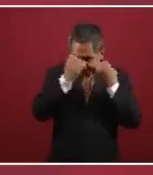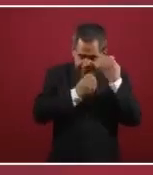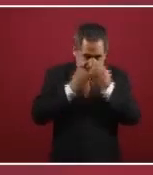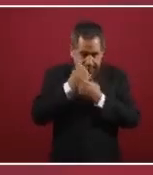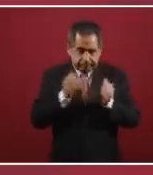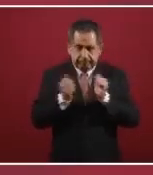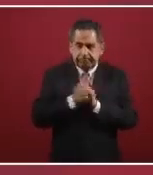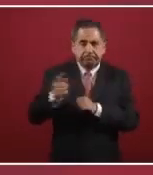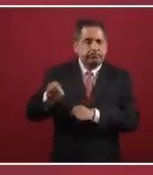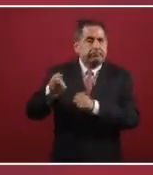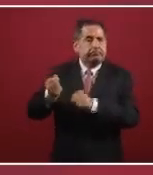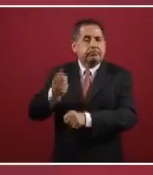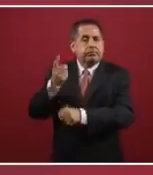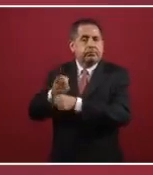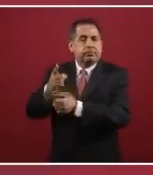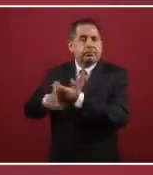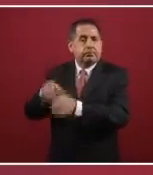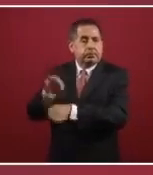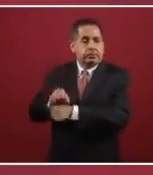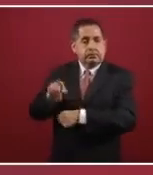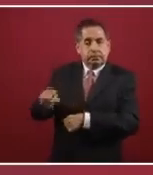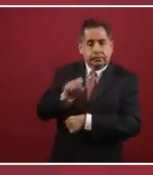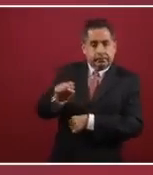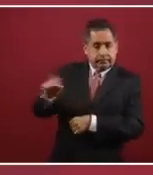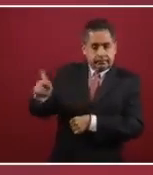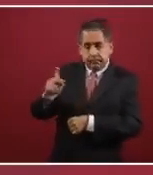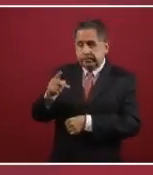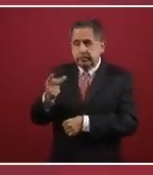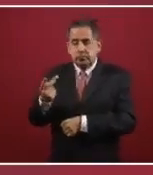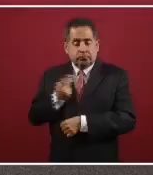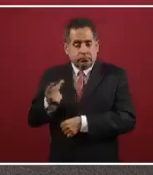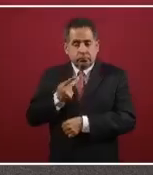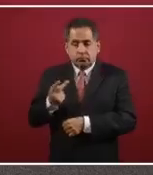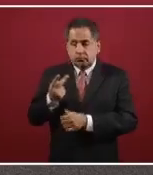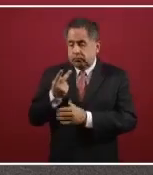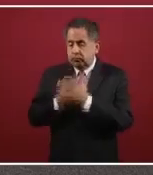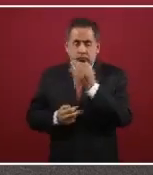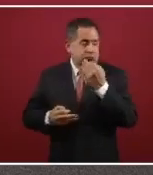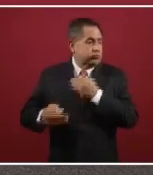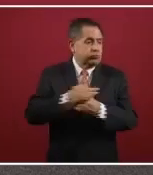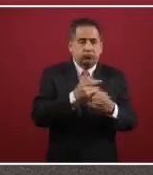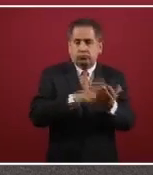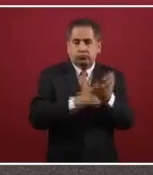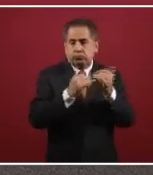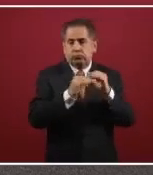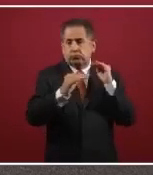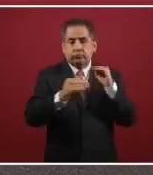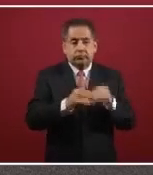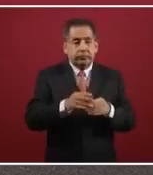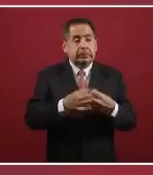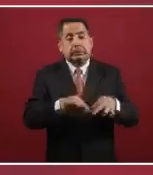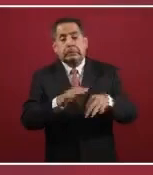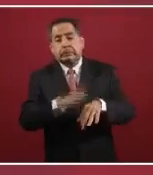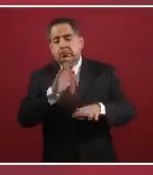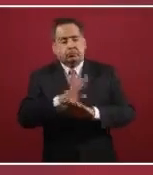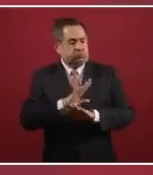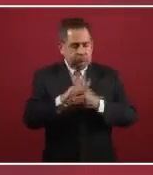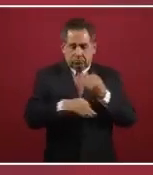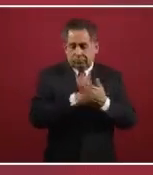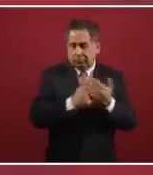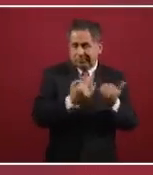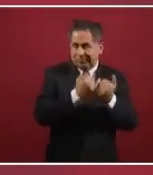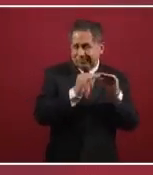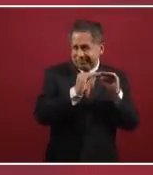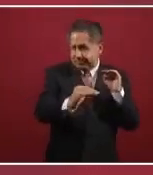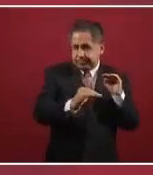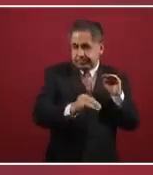el secretario de Seguridad y Protección Ciudadana. Aquí todos tienen prioridad y por supuesto hay una responsabilidad específica en el